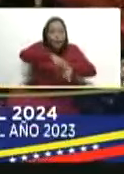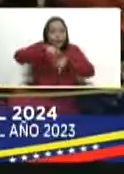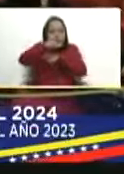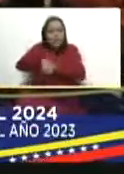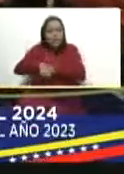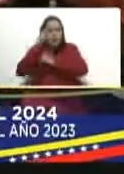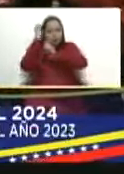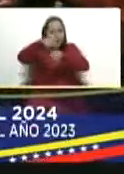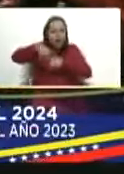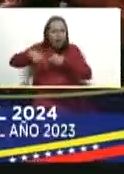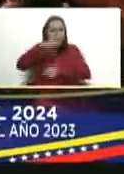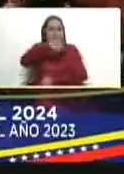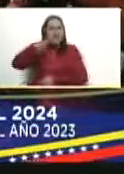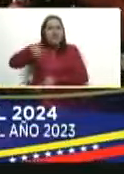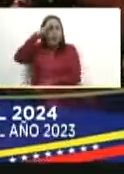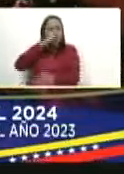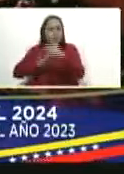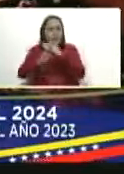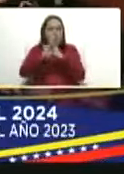humilde.